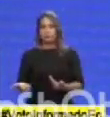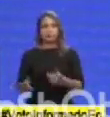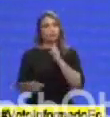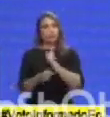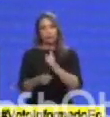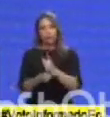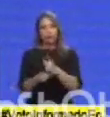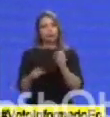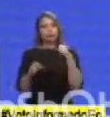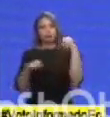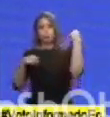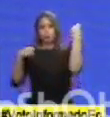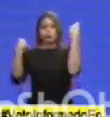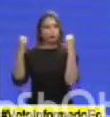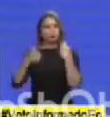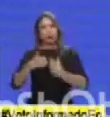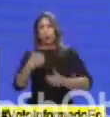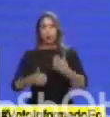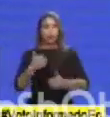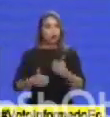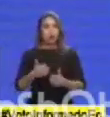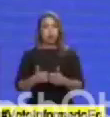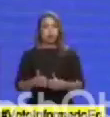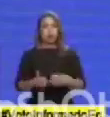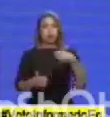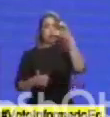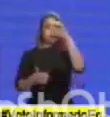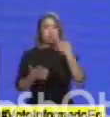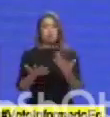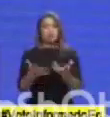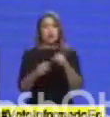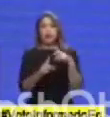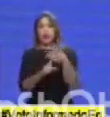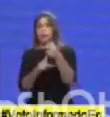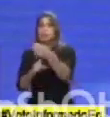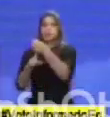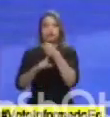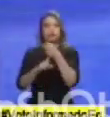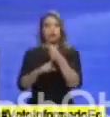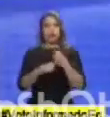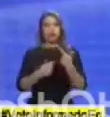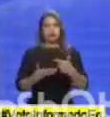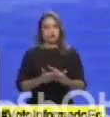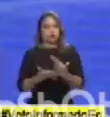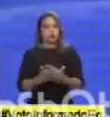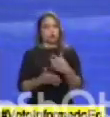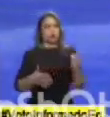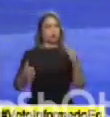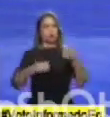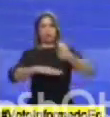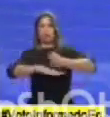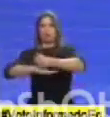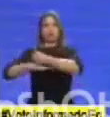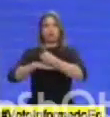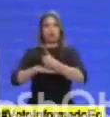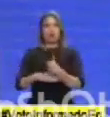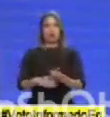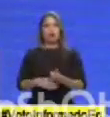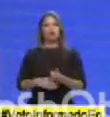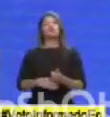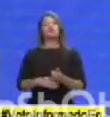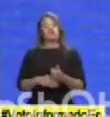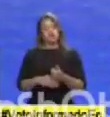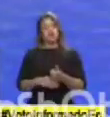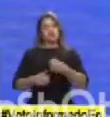muchos miembros de la clase política buscan el poder para el reparto para la impunidad para la venganza para el odio el poder es para servir